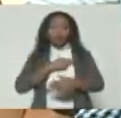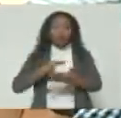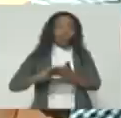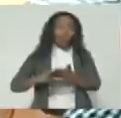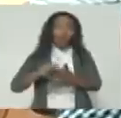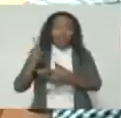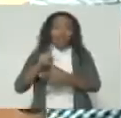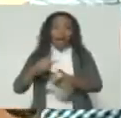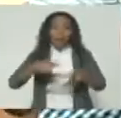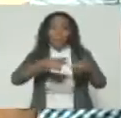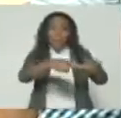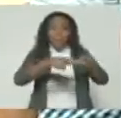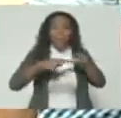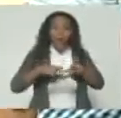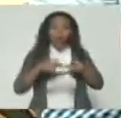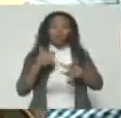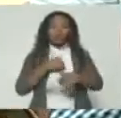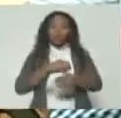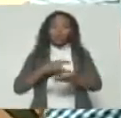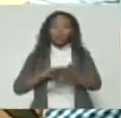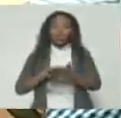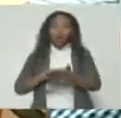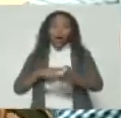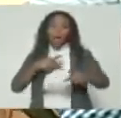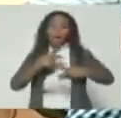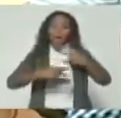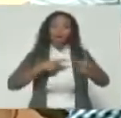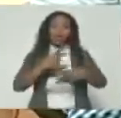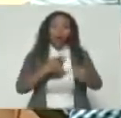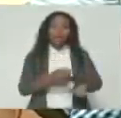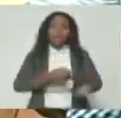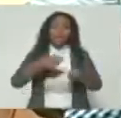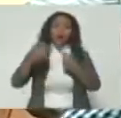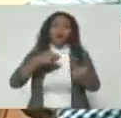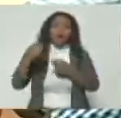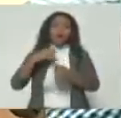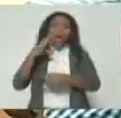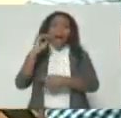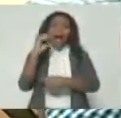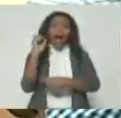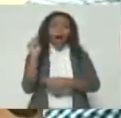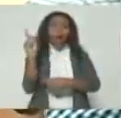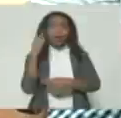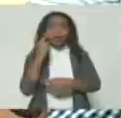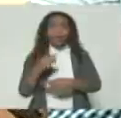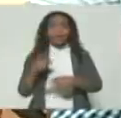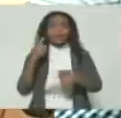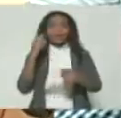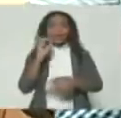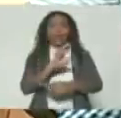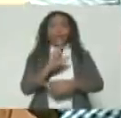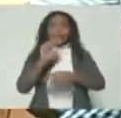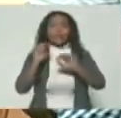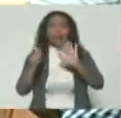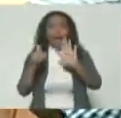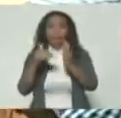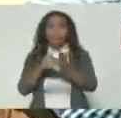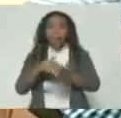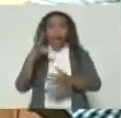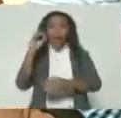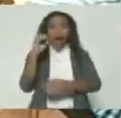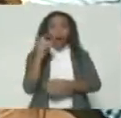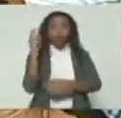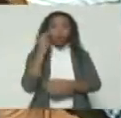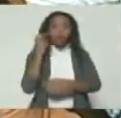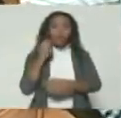esa certificación y hemos recuperado la producción y la exportación de cacao. Son 36.000 hectáreas de cacao del mejor nivel del